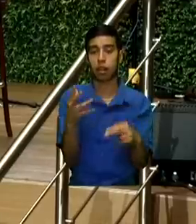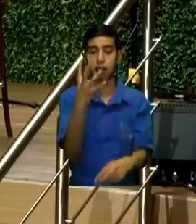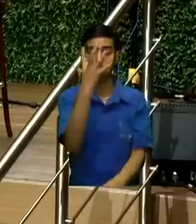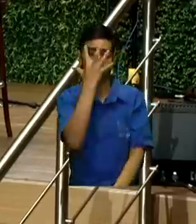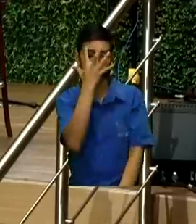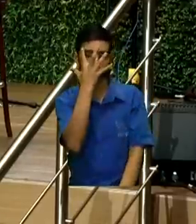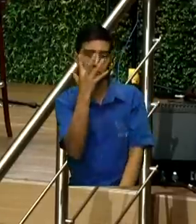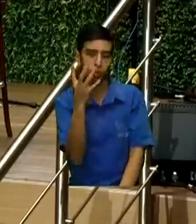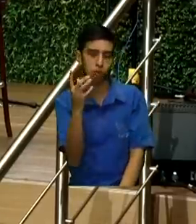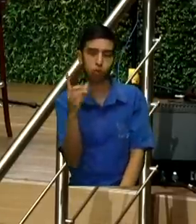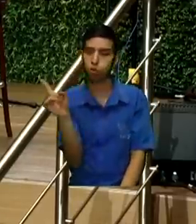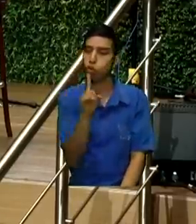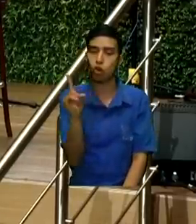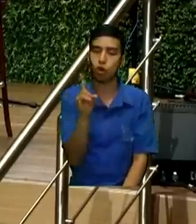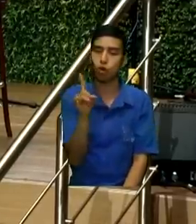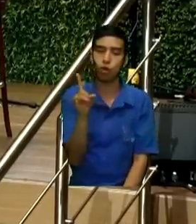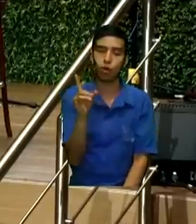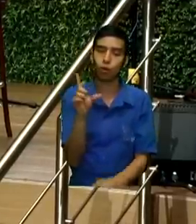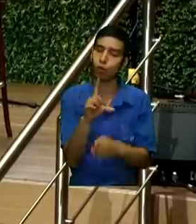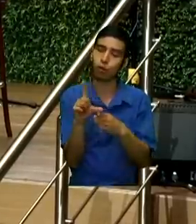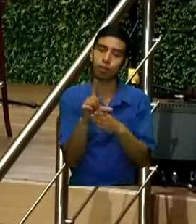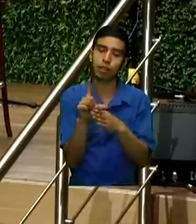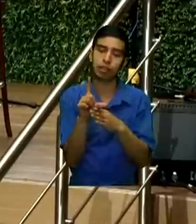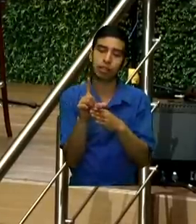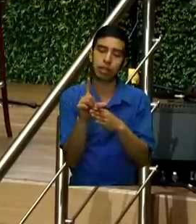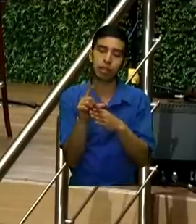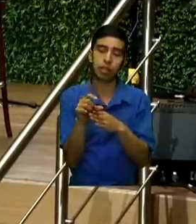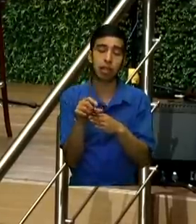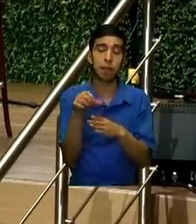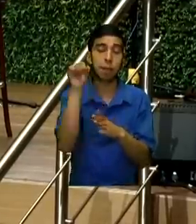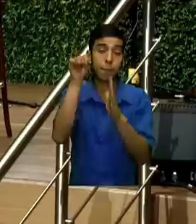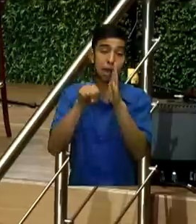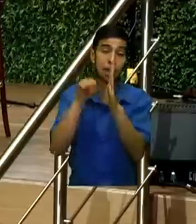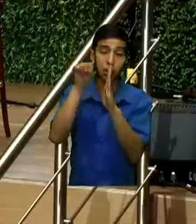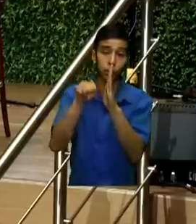ni el exorcista, ni la monja.